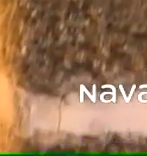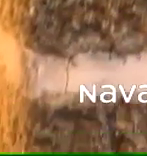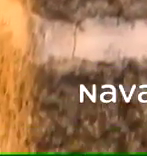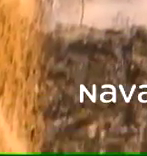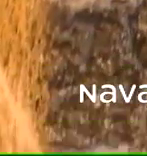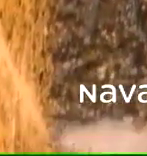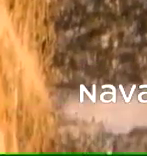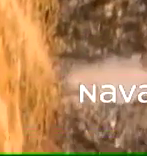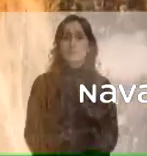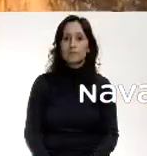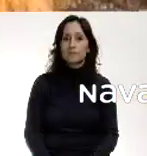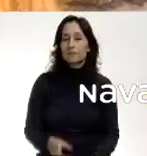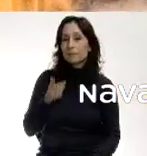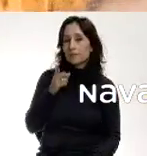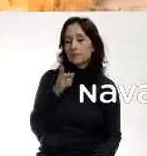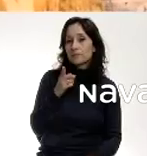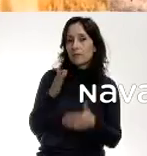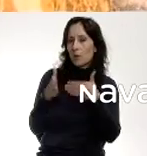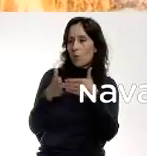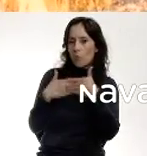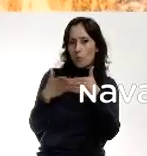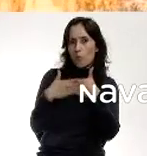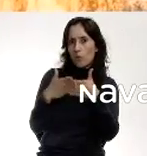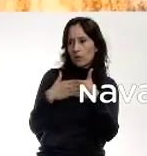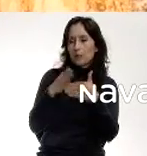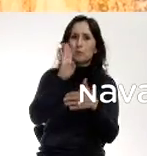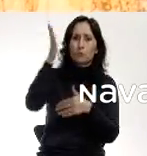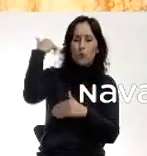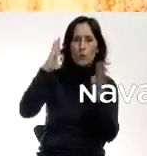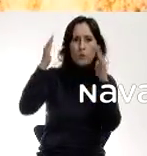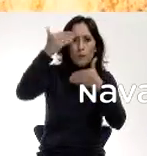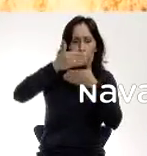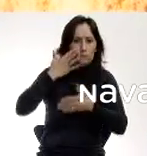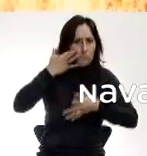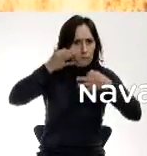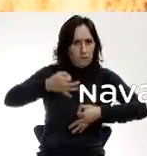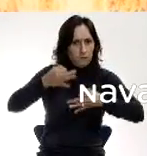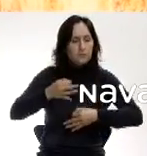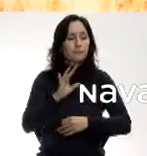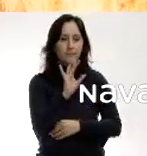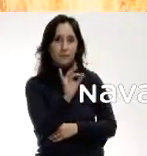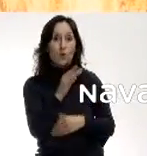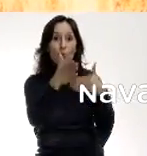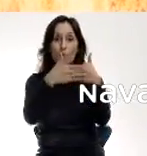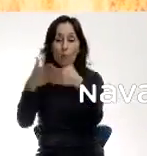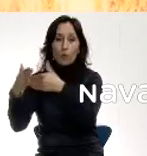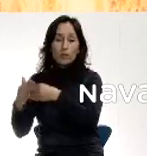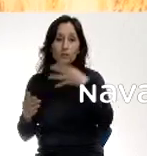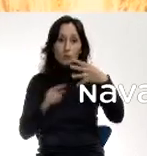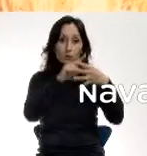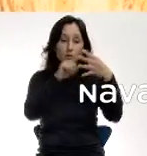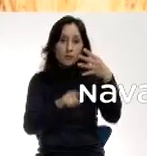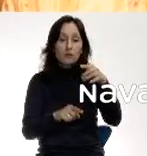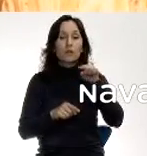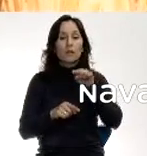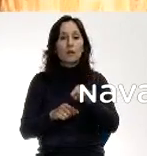Esta, Pablo, es una de las puertas que todavía quedan como en el origen, como en la Edad Media. Eso es, de las 4 puertas, esta sería la puerta de Remagua,